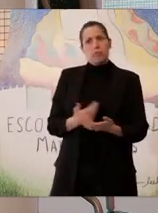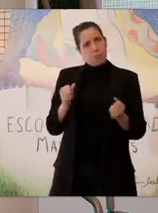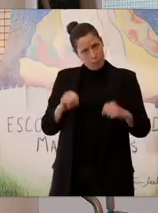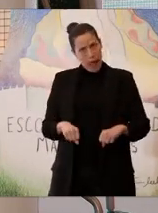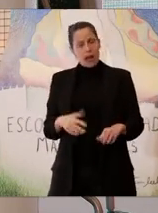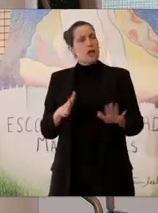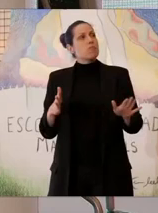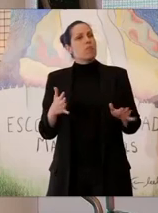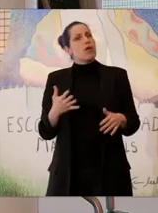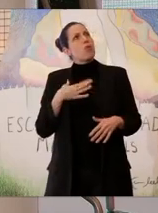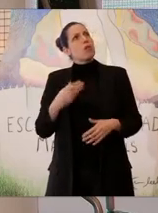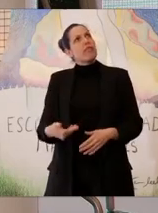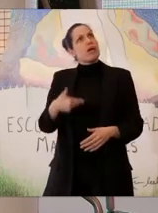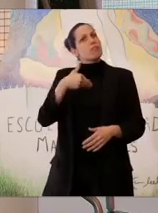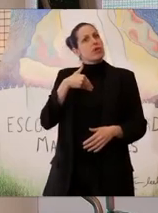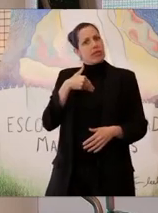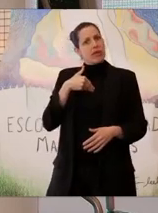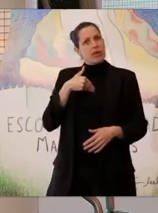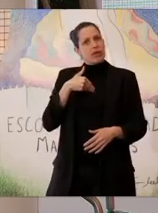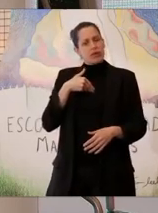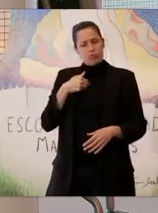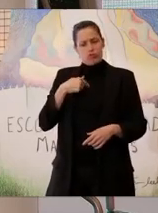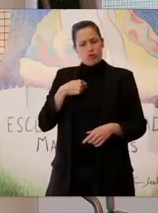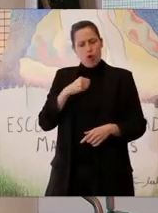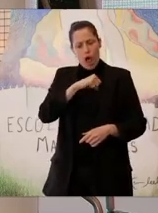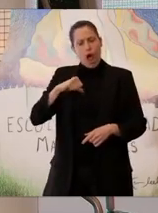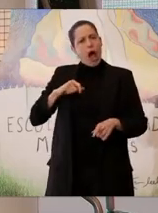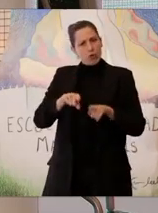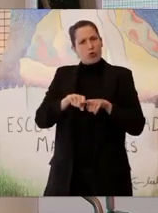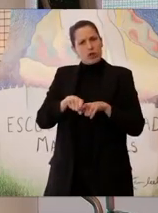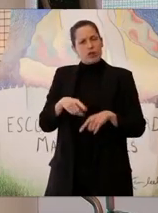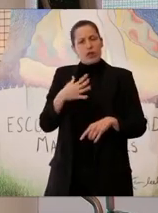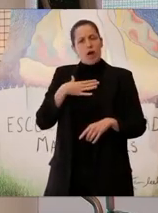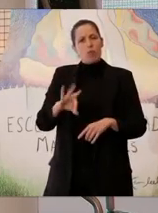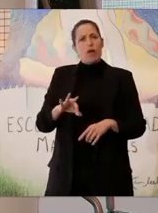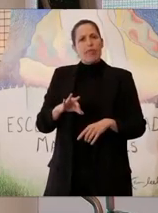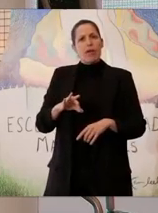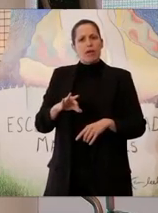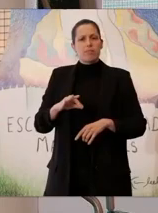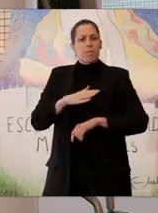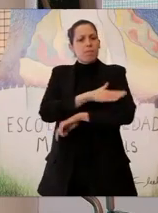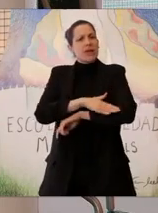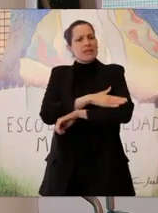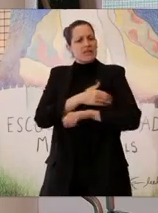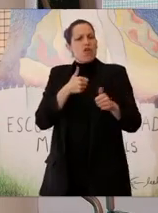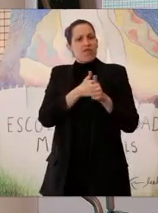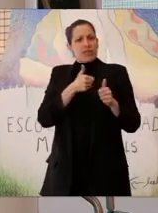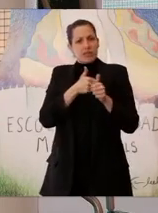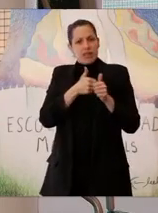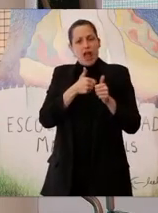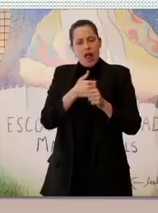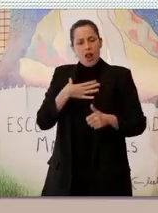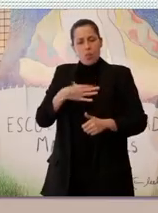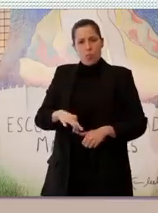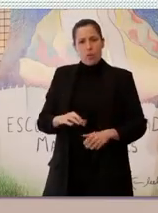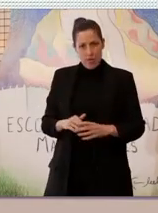Y aquí yo voy a hacer autocrítica. Las podemos solicitar el Ministerio Fiscal. Pero también la puede acordar de oficio el juez, aunque